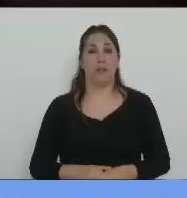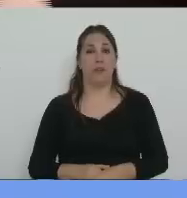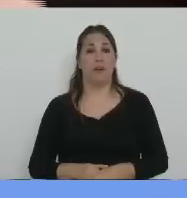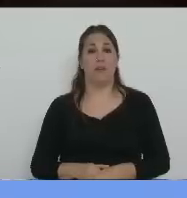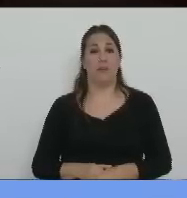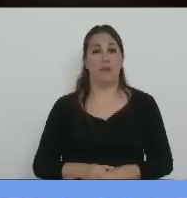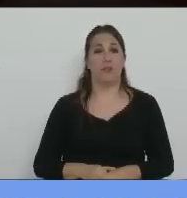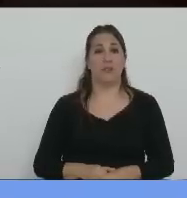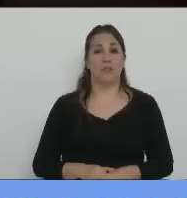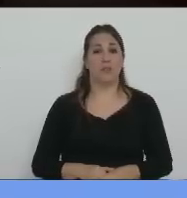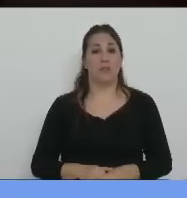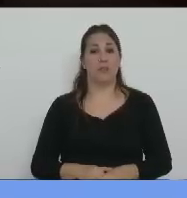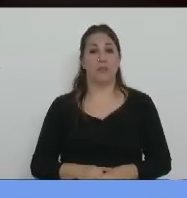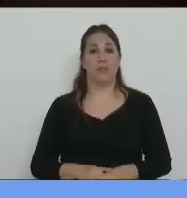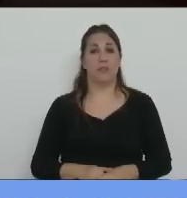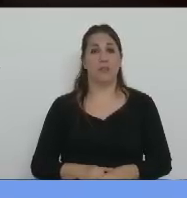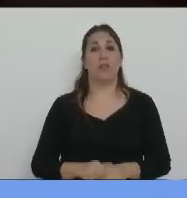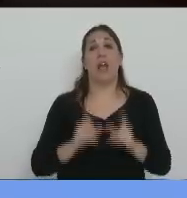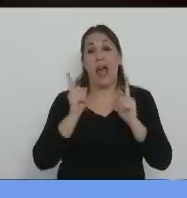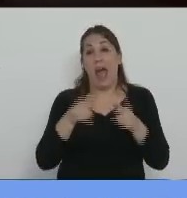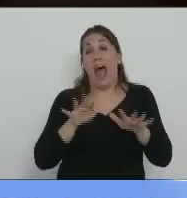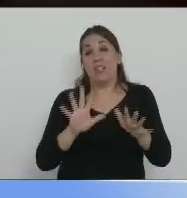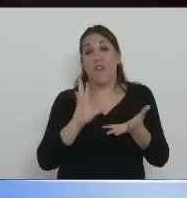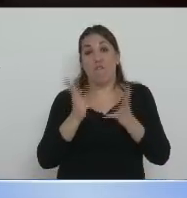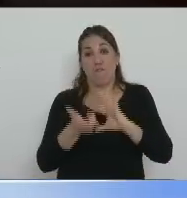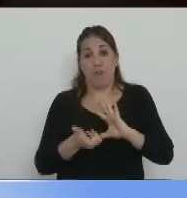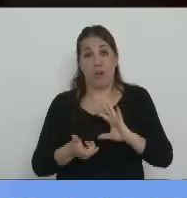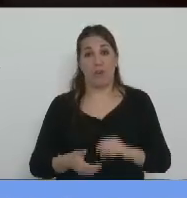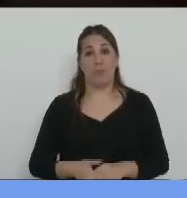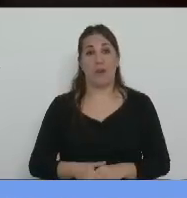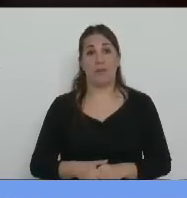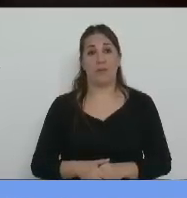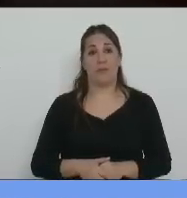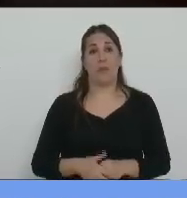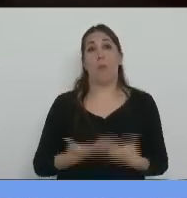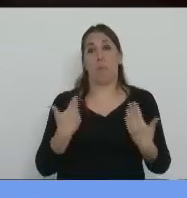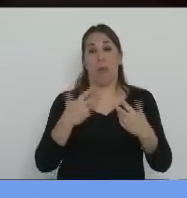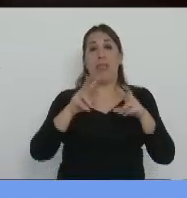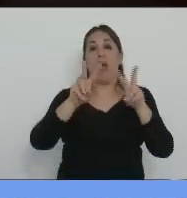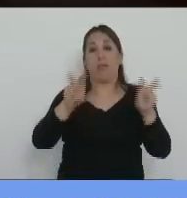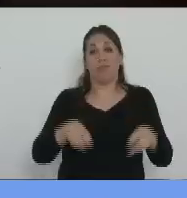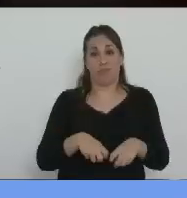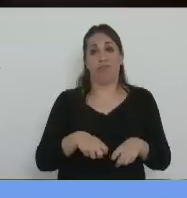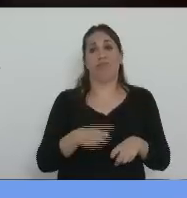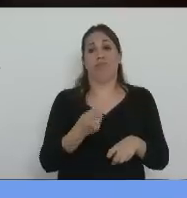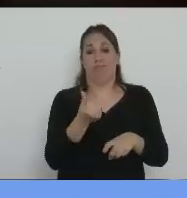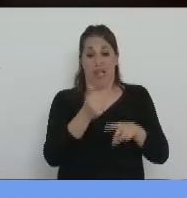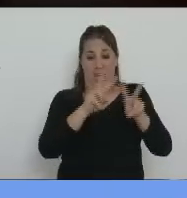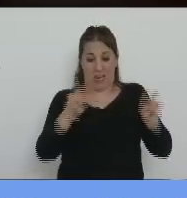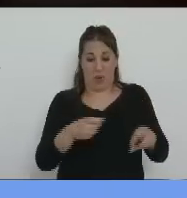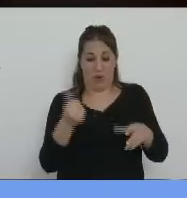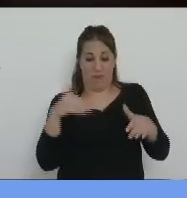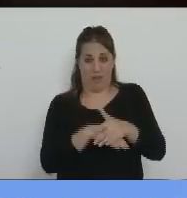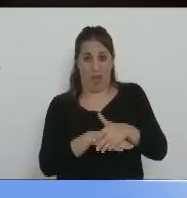y de esta manera vamos a poder cobrar y recaudar fondos